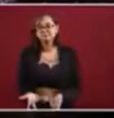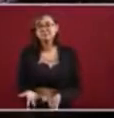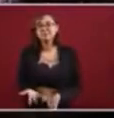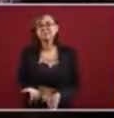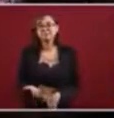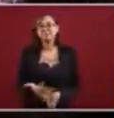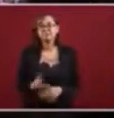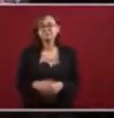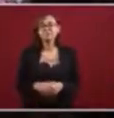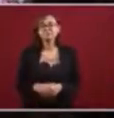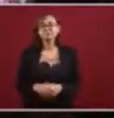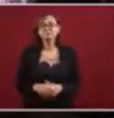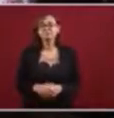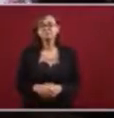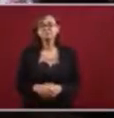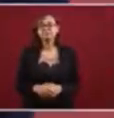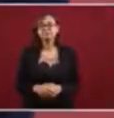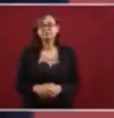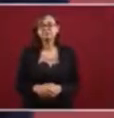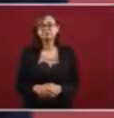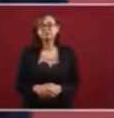Lozoya,